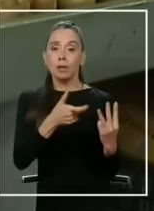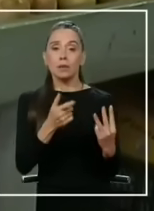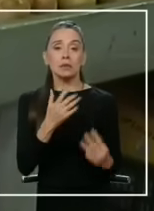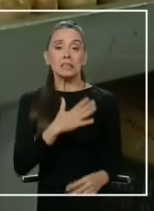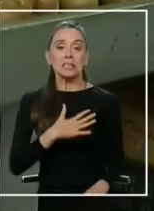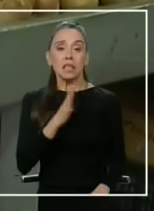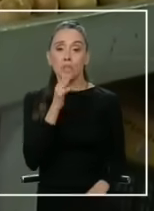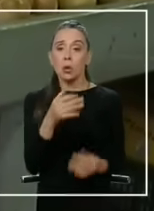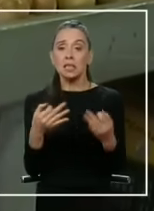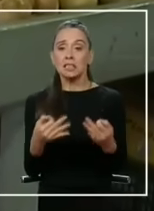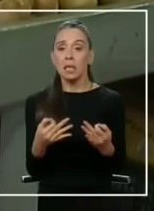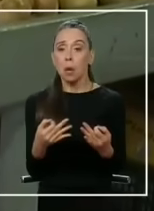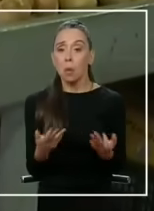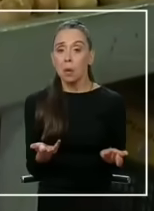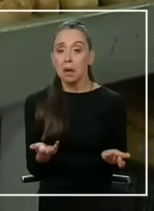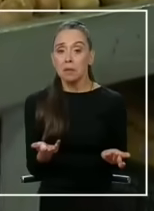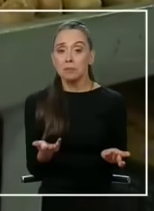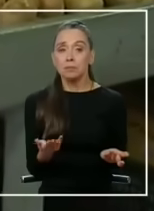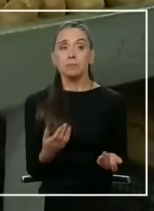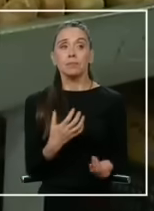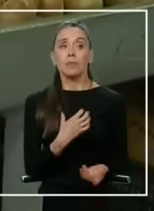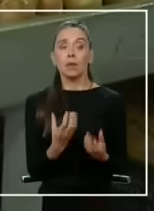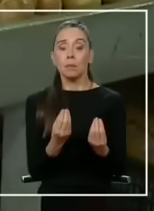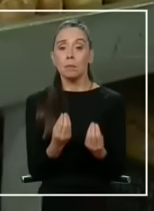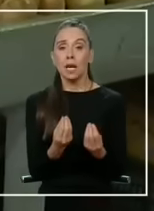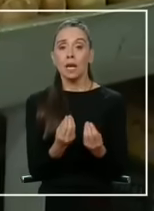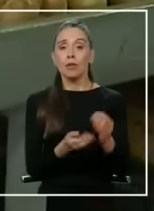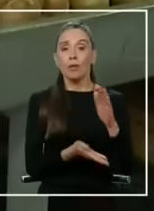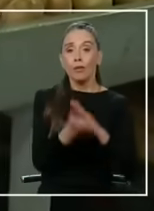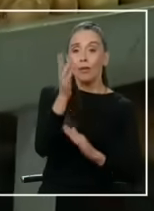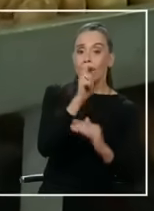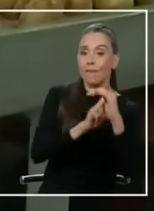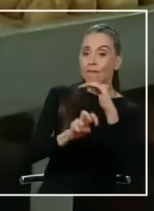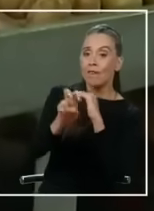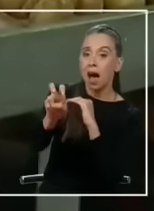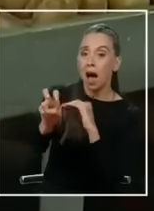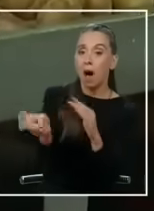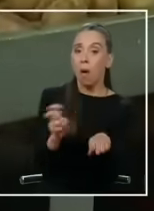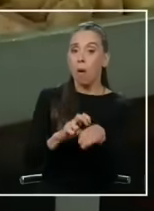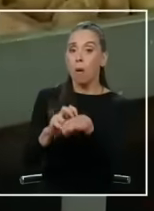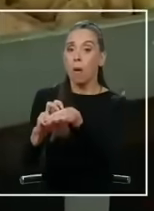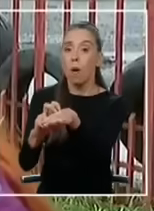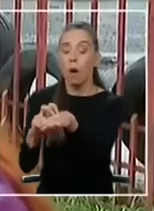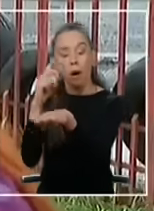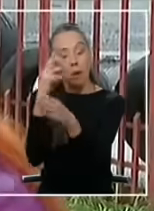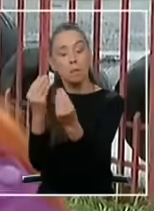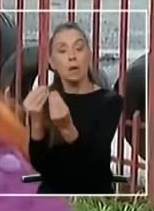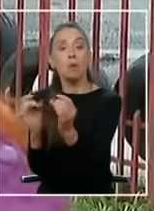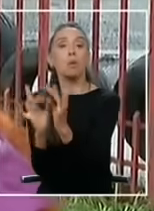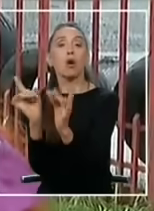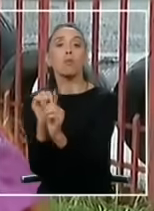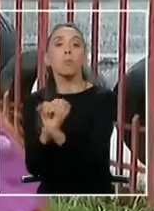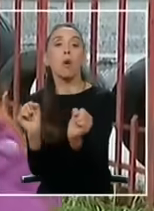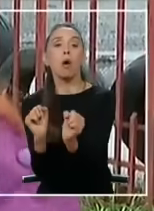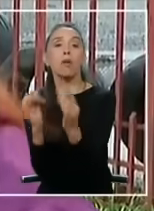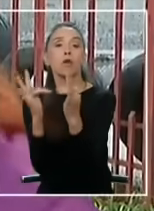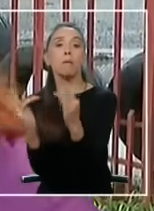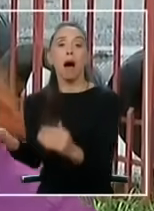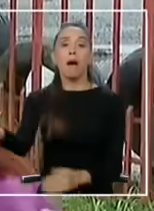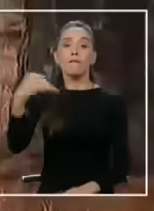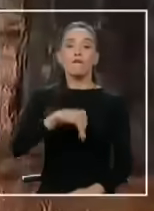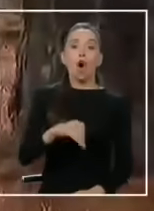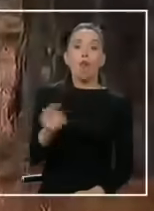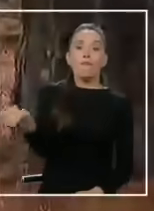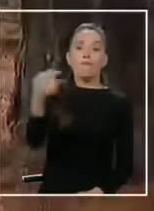Inseguridad nada más. De temor a salir y no poder volver después. Por todas estas cosas uno prefiere mejor quedarse en la